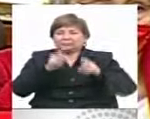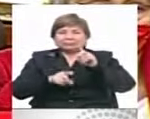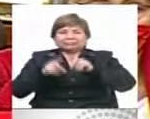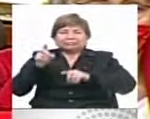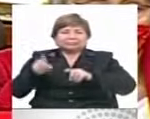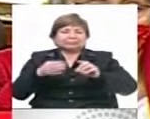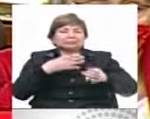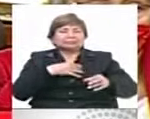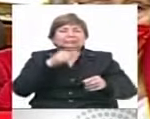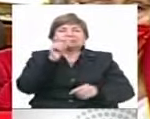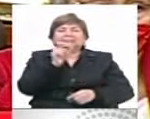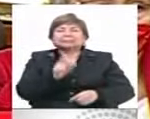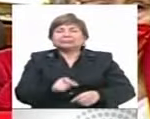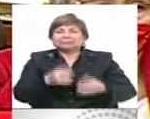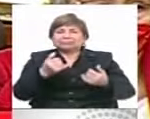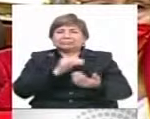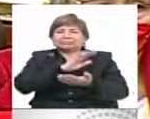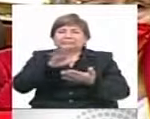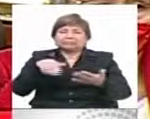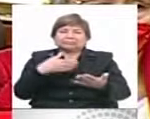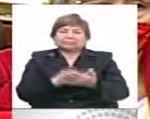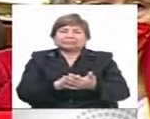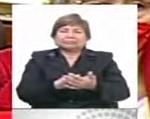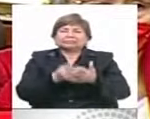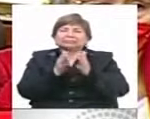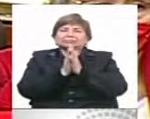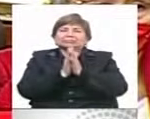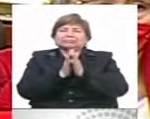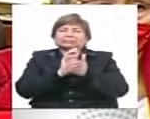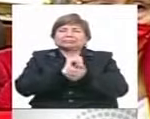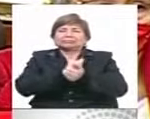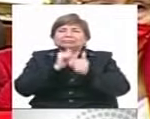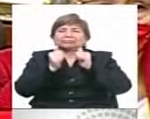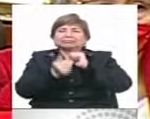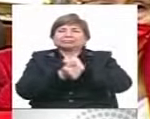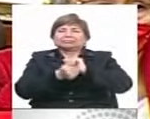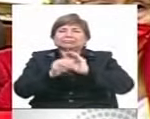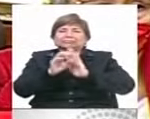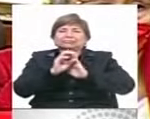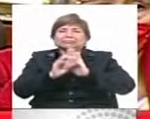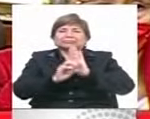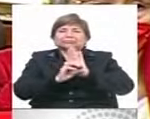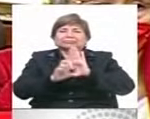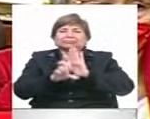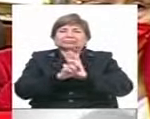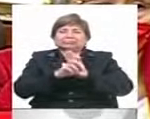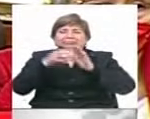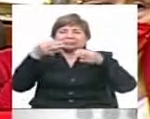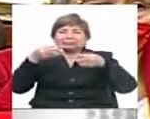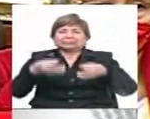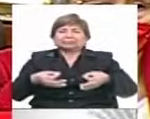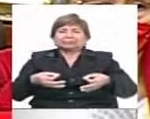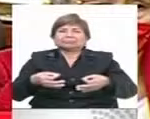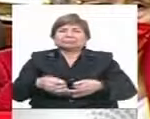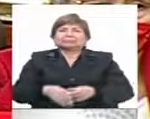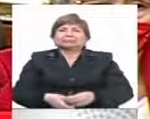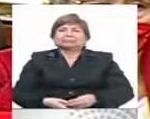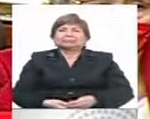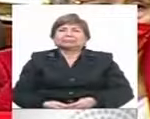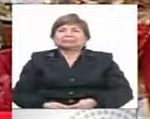apetitos personales. Hoy todos pedimos un cambio de una constitución que sea verdaderamente...